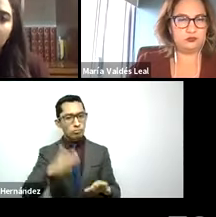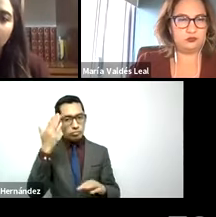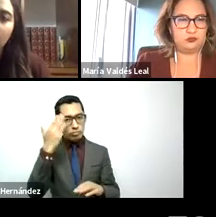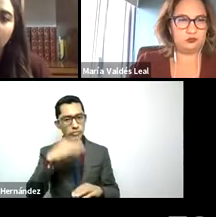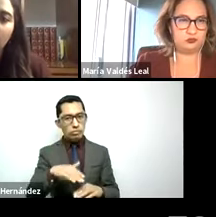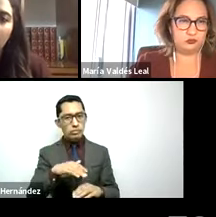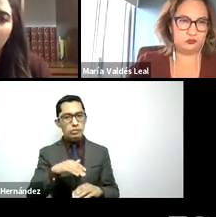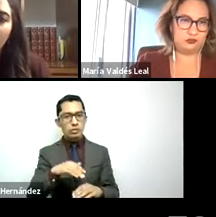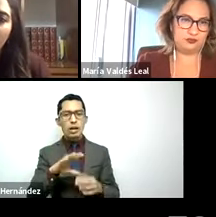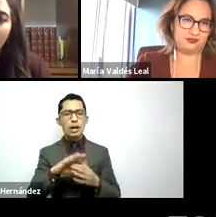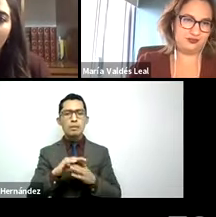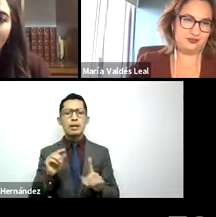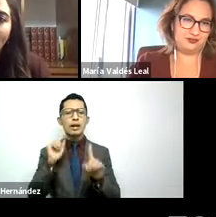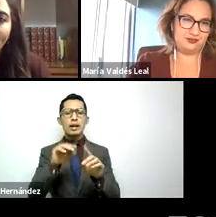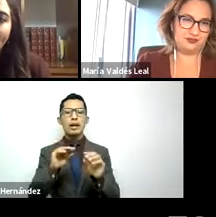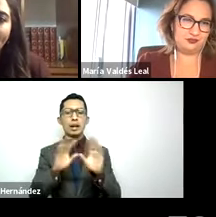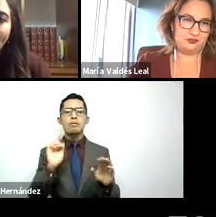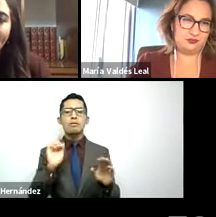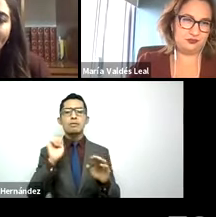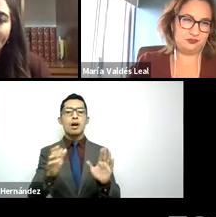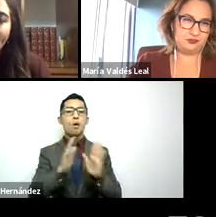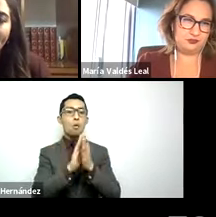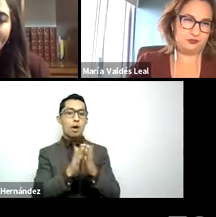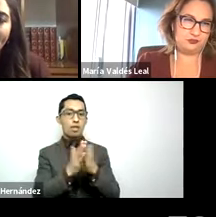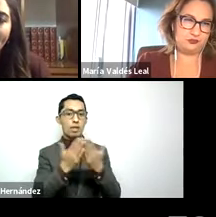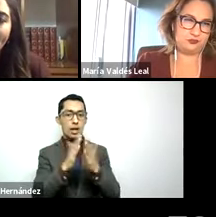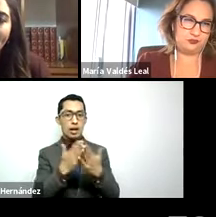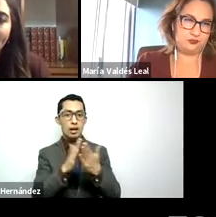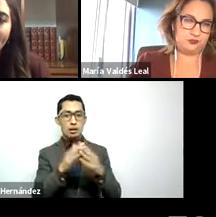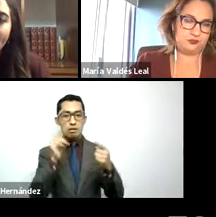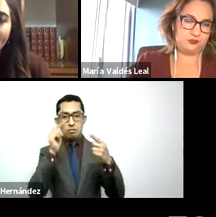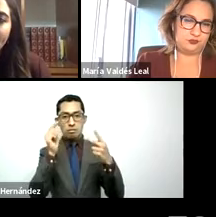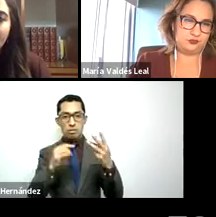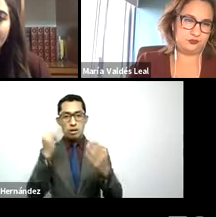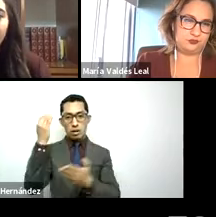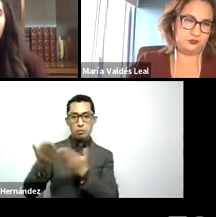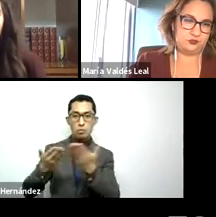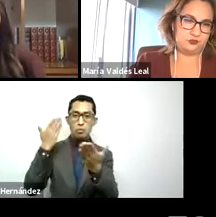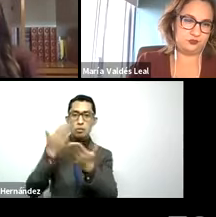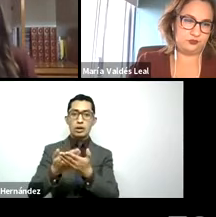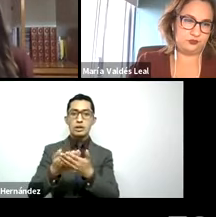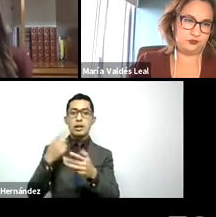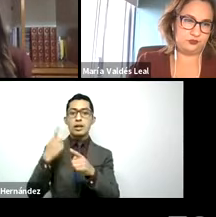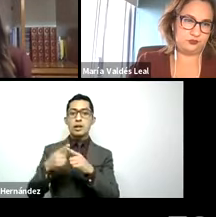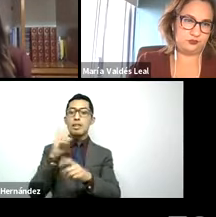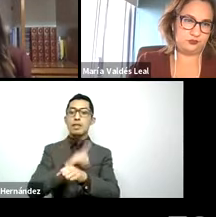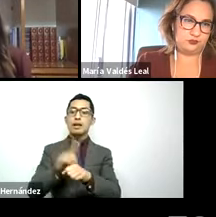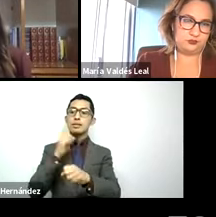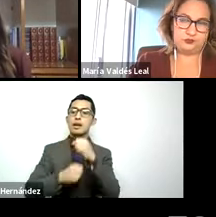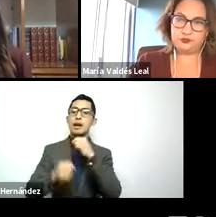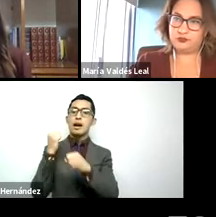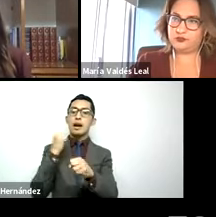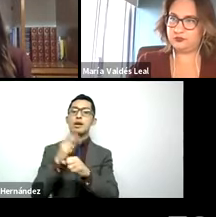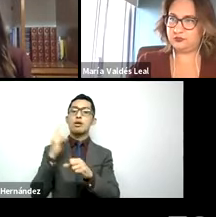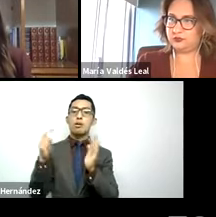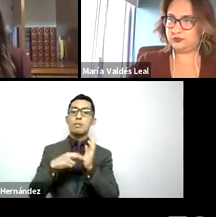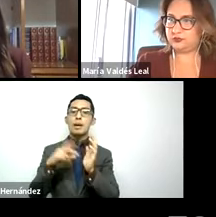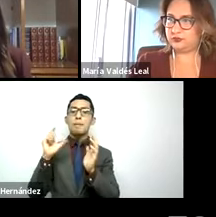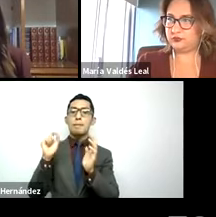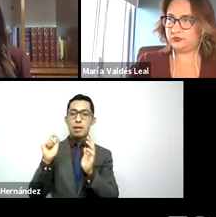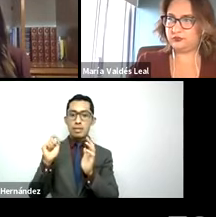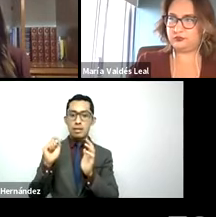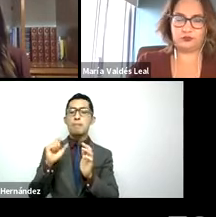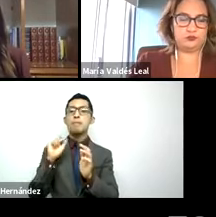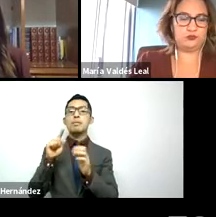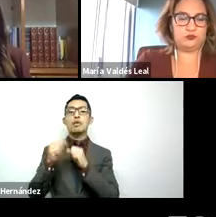para aclarar, los cuadernos son una iniciativa que trabajamos desde el año pasado, se han empezado a liberar, pero también durante